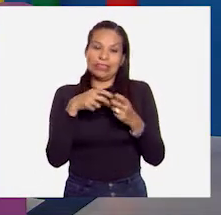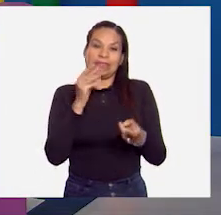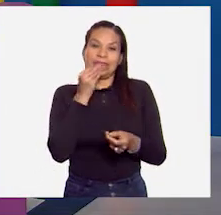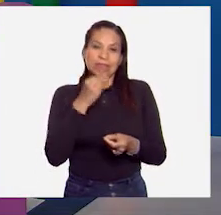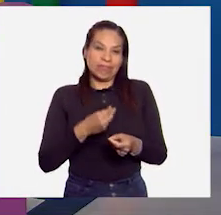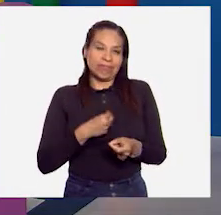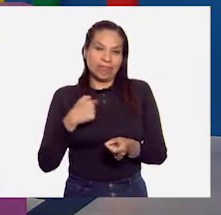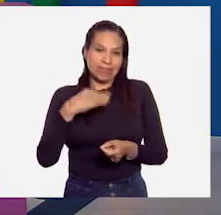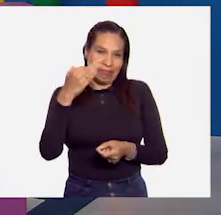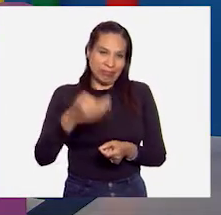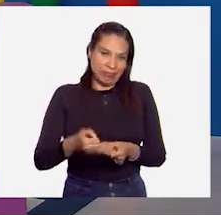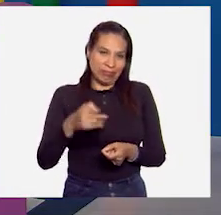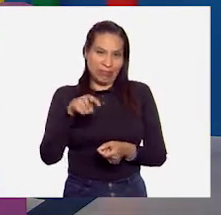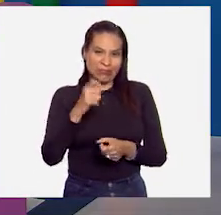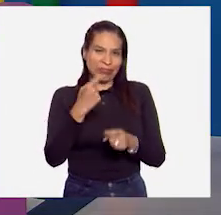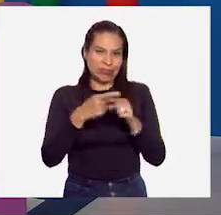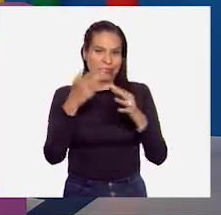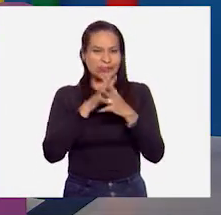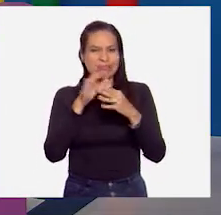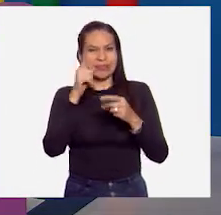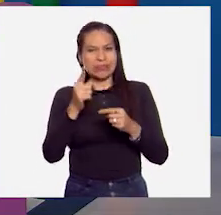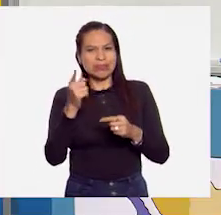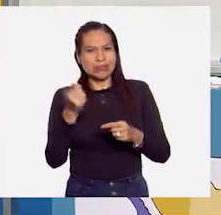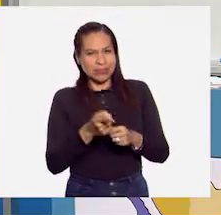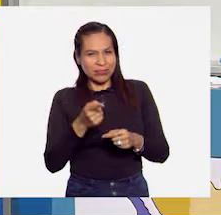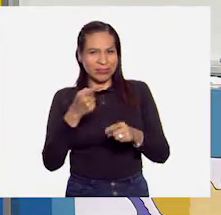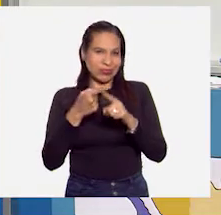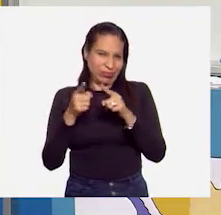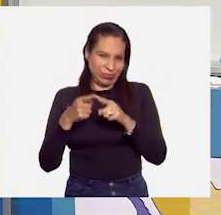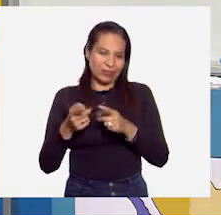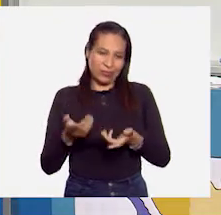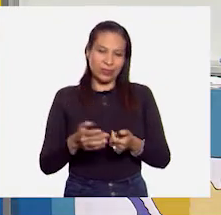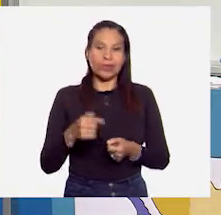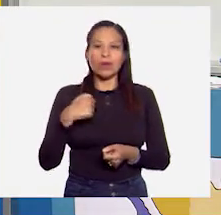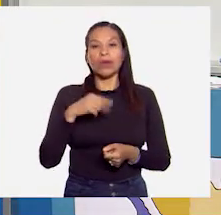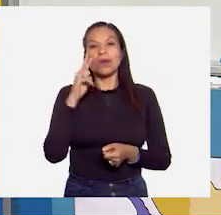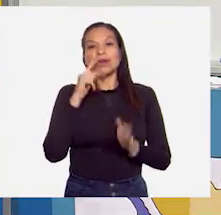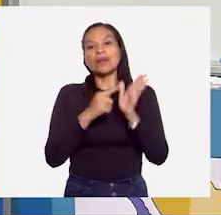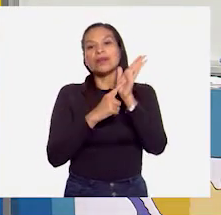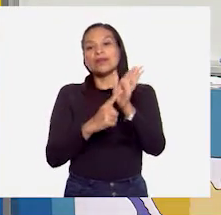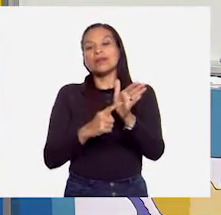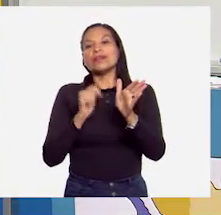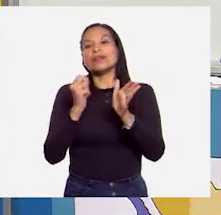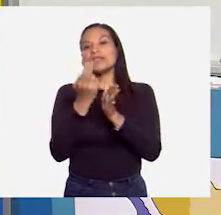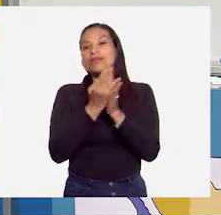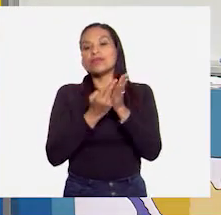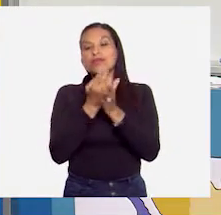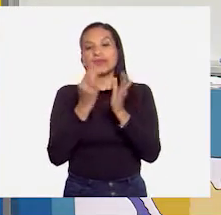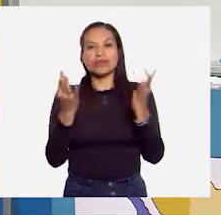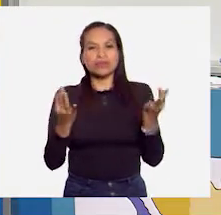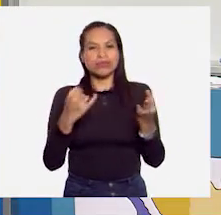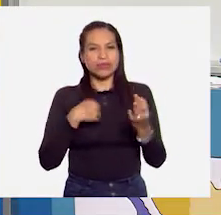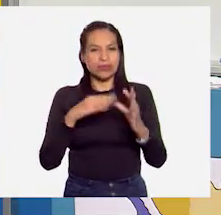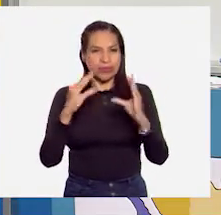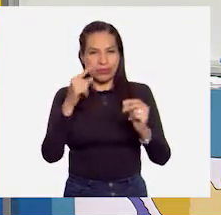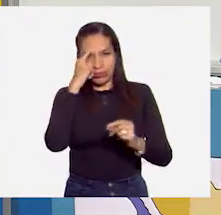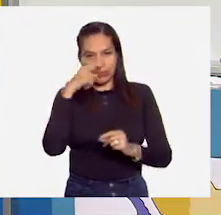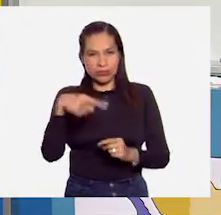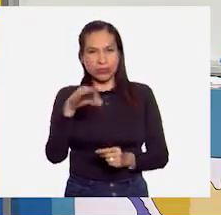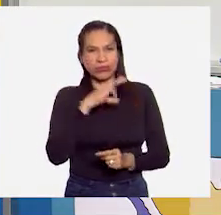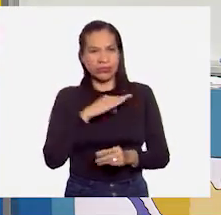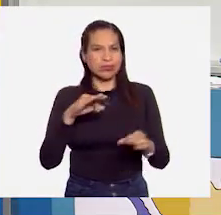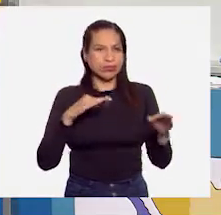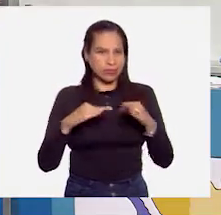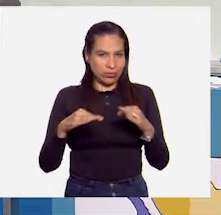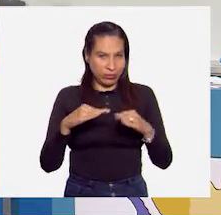estoy lista para enfrentarme a las fracciones. Les voy a mostrar una mandala que diseñé para que podamos